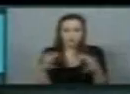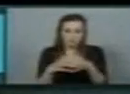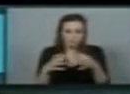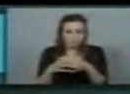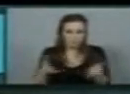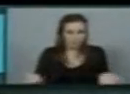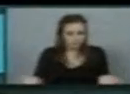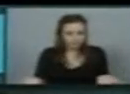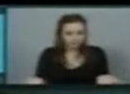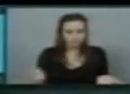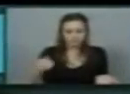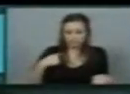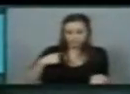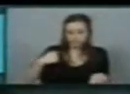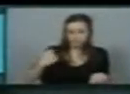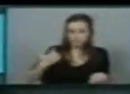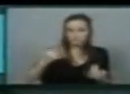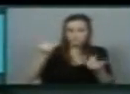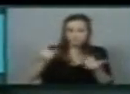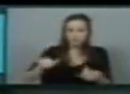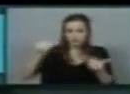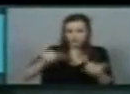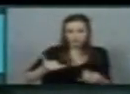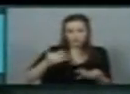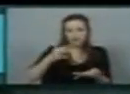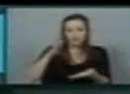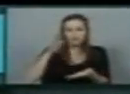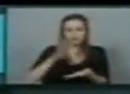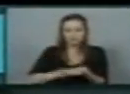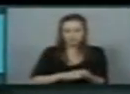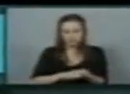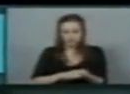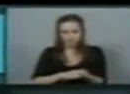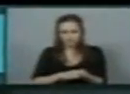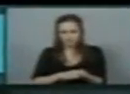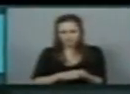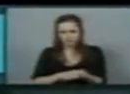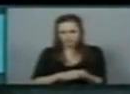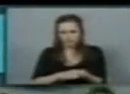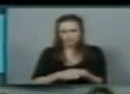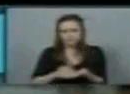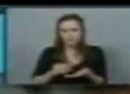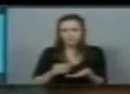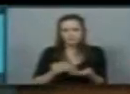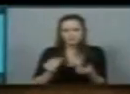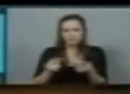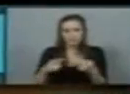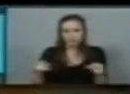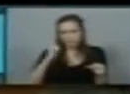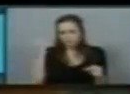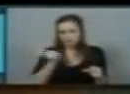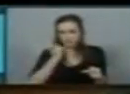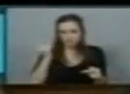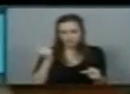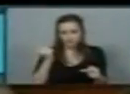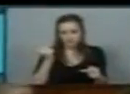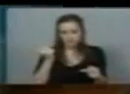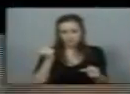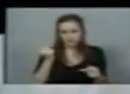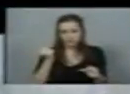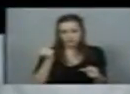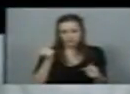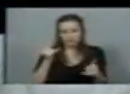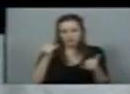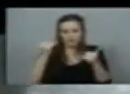fiduciante. Yo encuentro que esos trusts, esos trusts lo llaman, fideicomisos, esos trusts tienen como